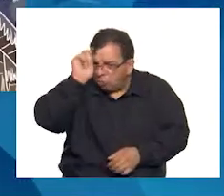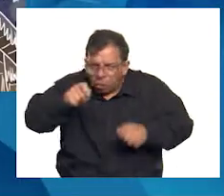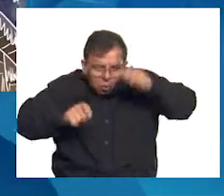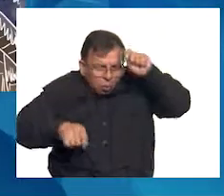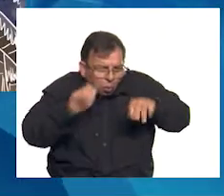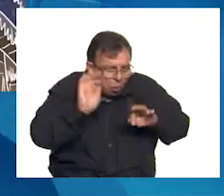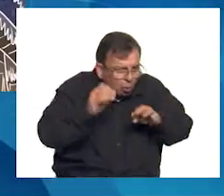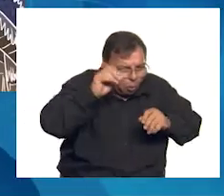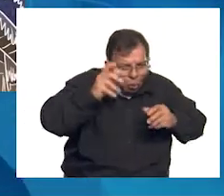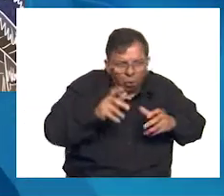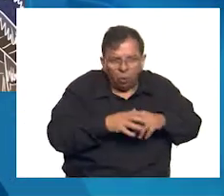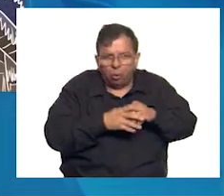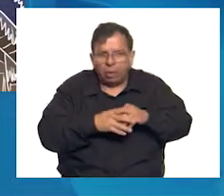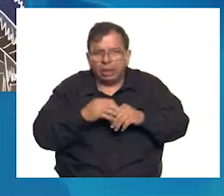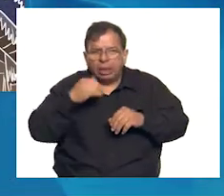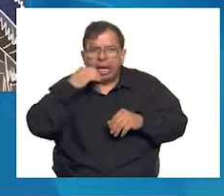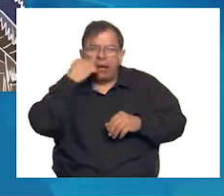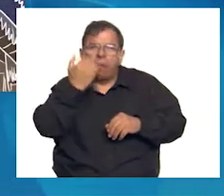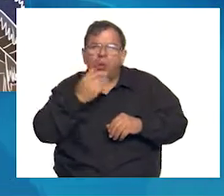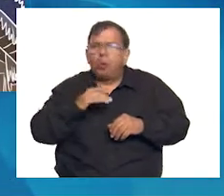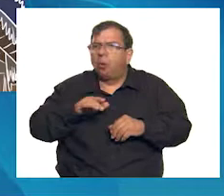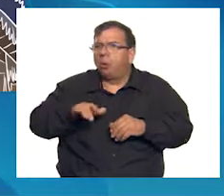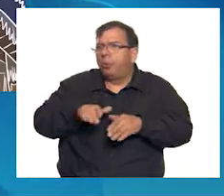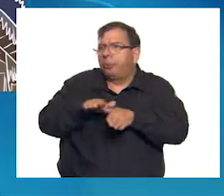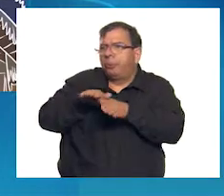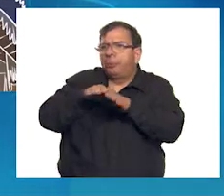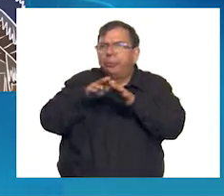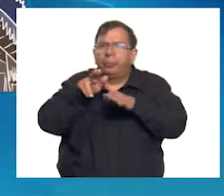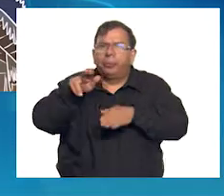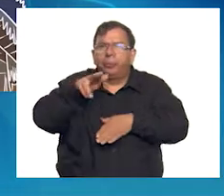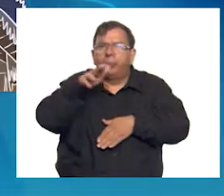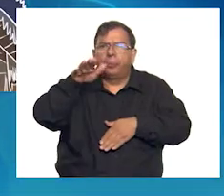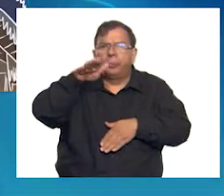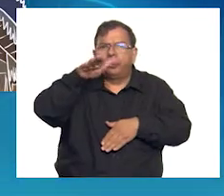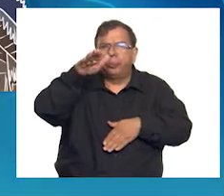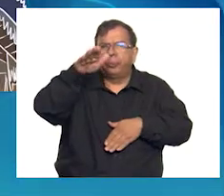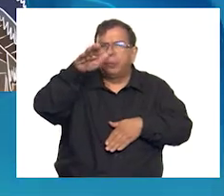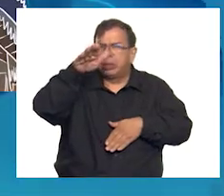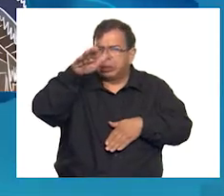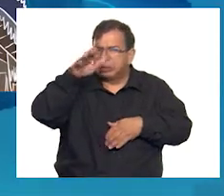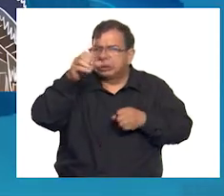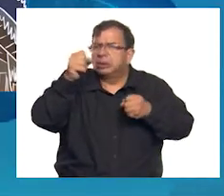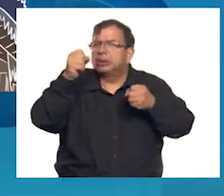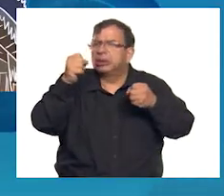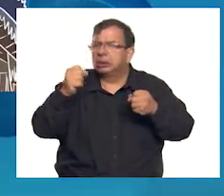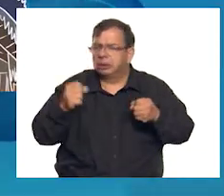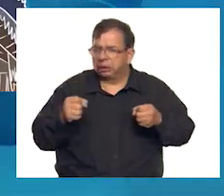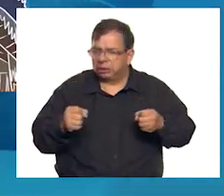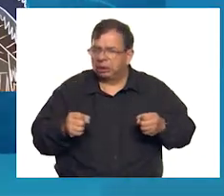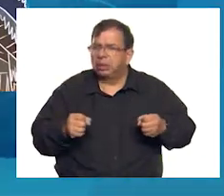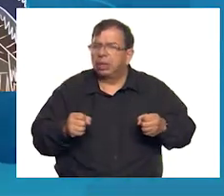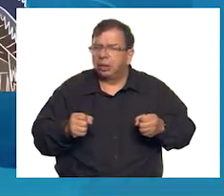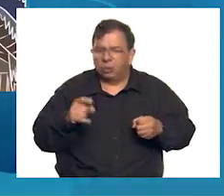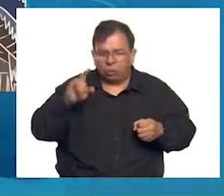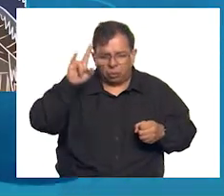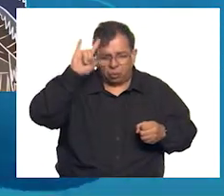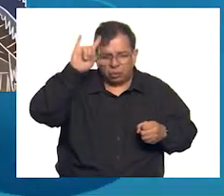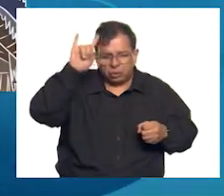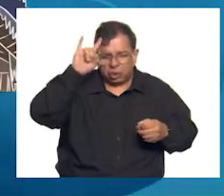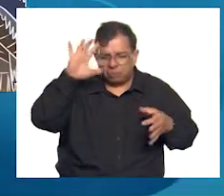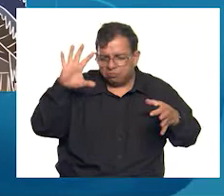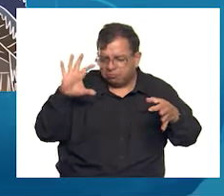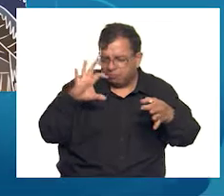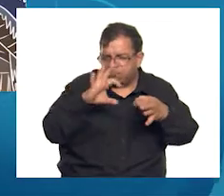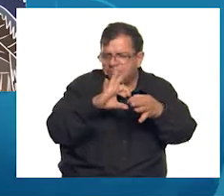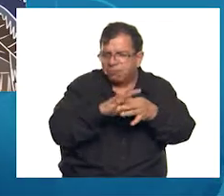gustaba de volar en los techos, seguramente tenía un pacto con el diablo. A pesar